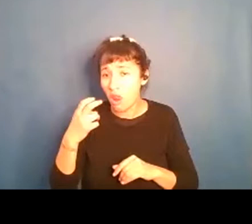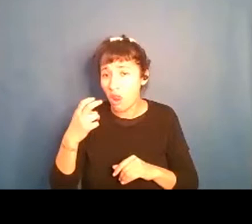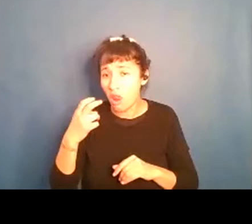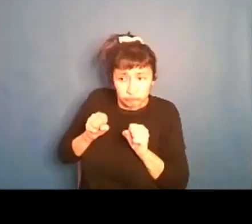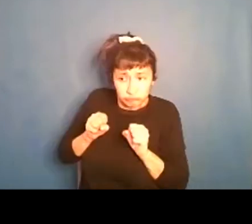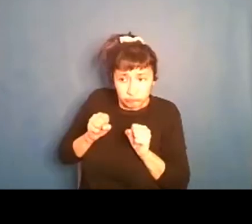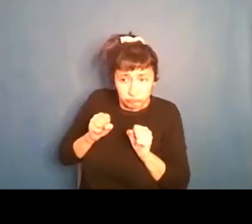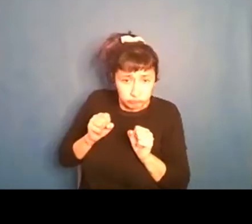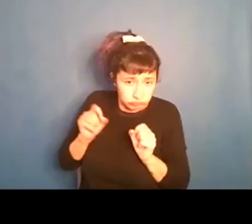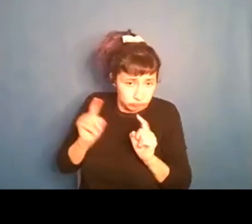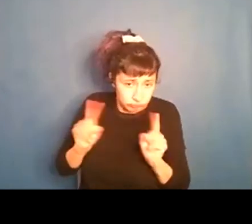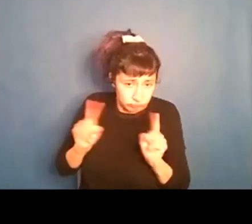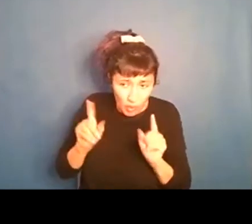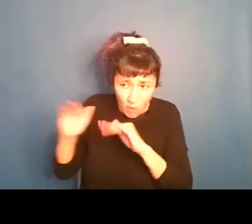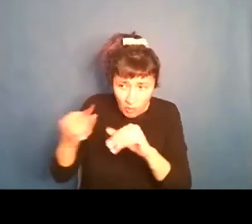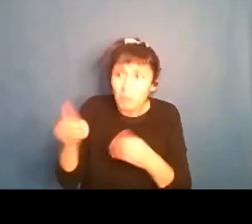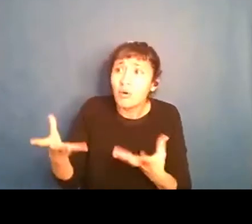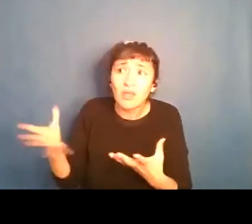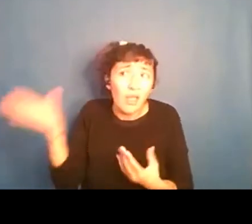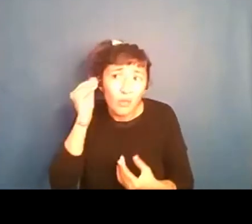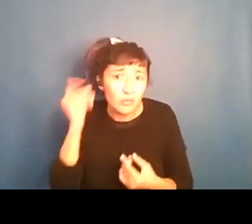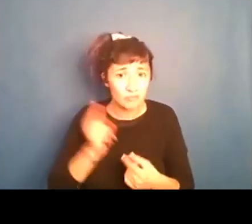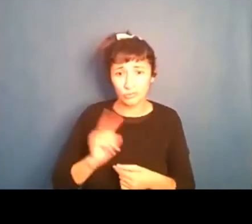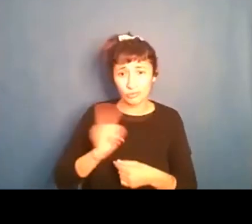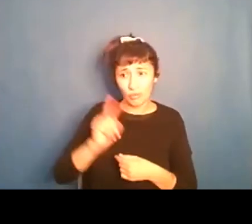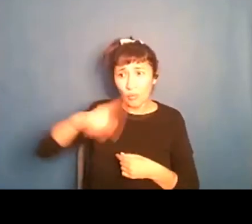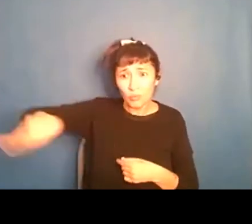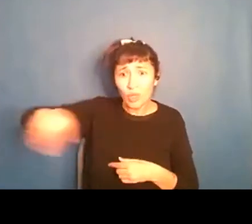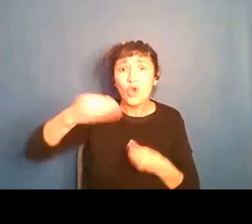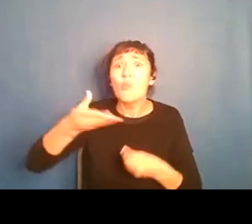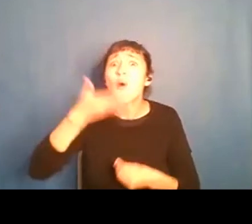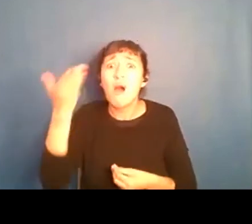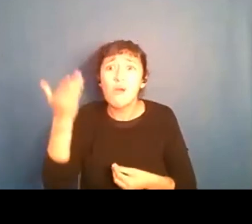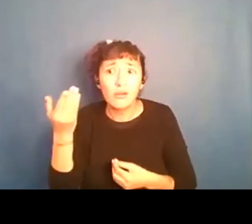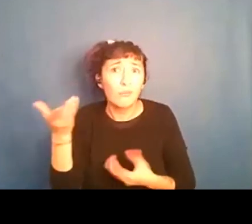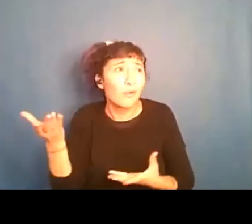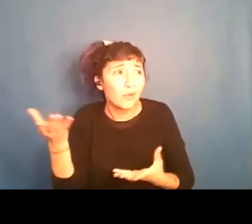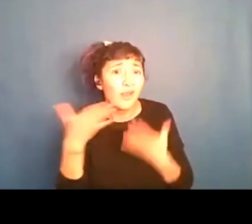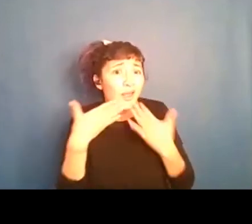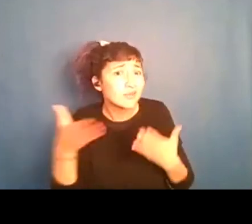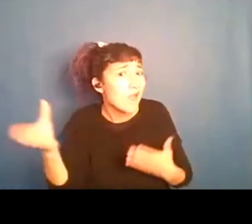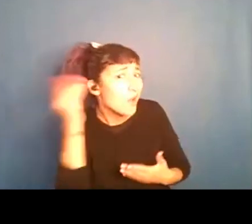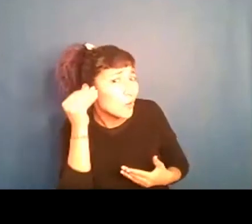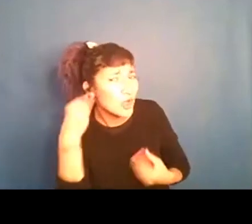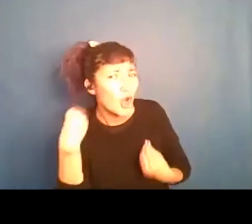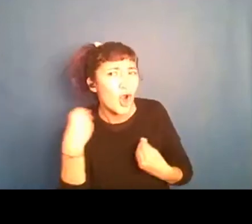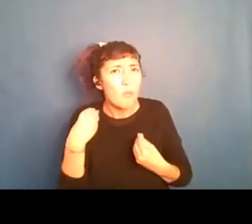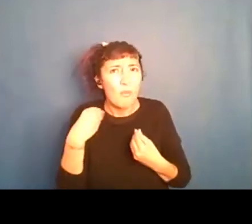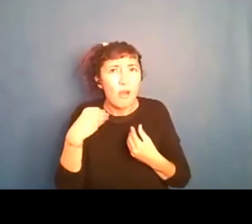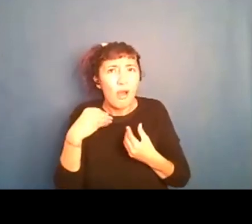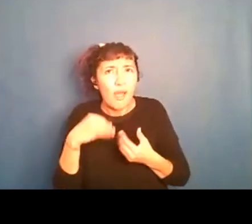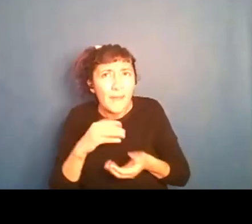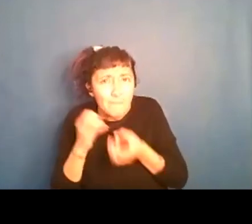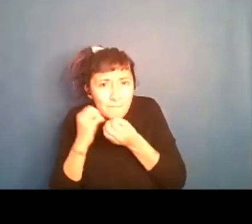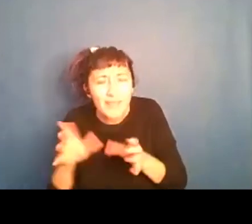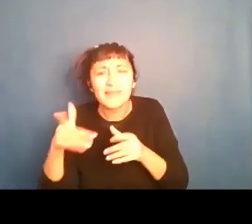escuchamos. Ustedes hablan gracias a que escuchan. Si no, ¿cómo hablan? ¿Cómo es que empezaban a repetir los monosílabos, las